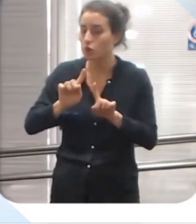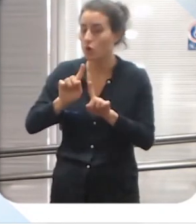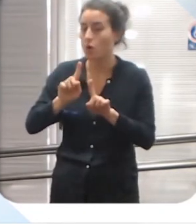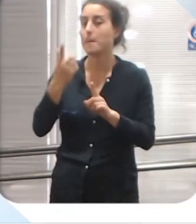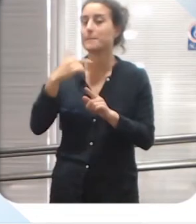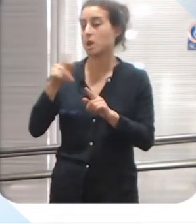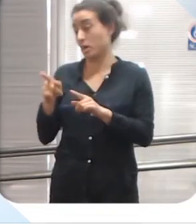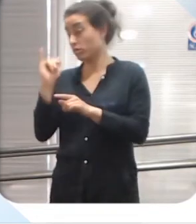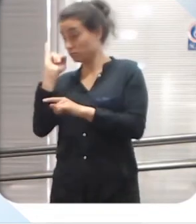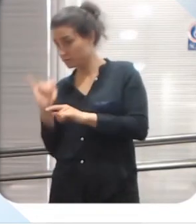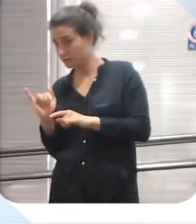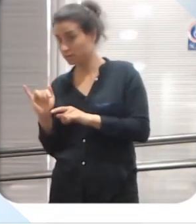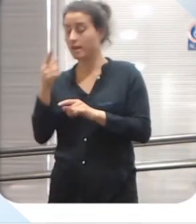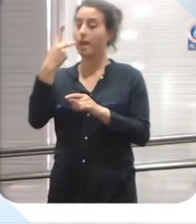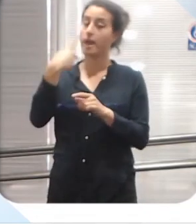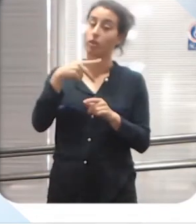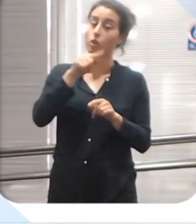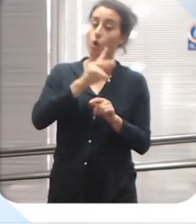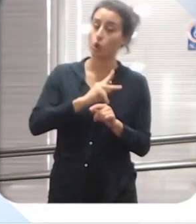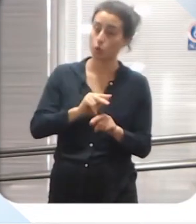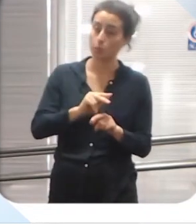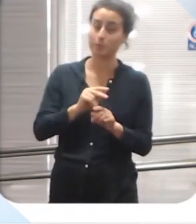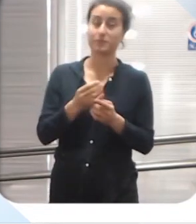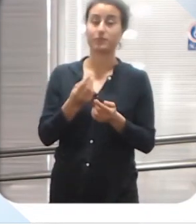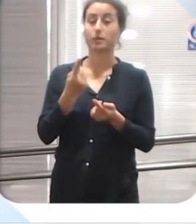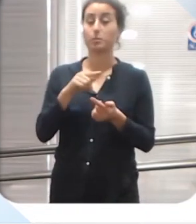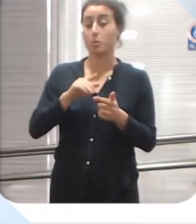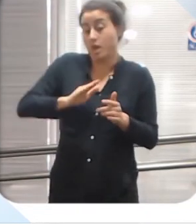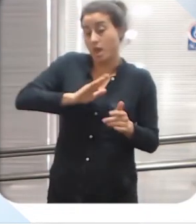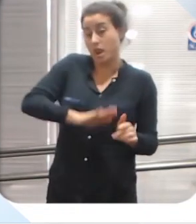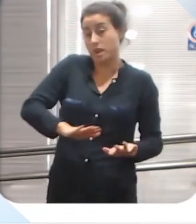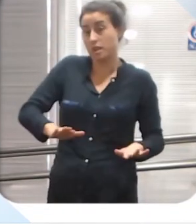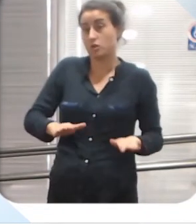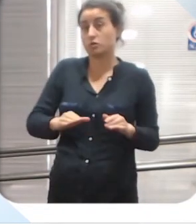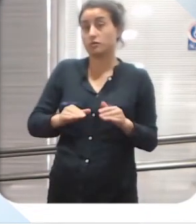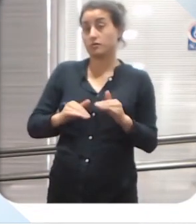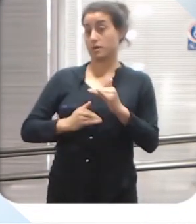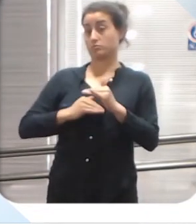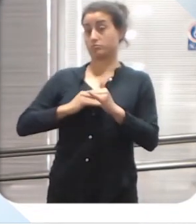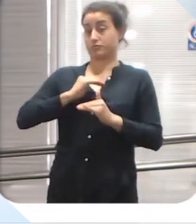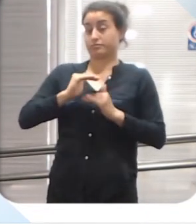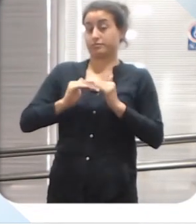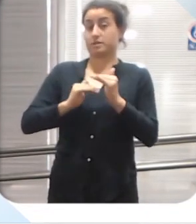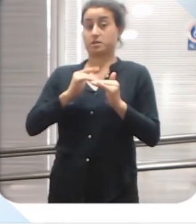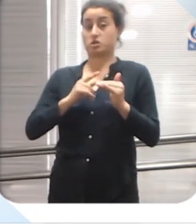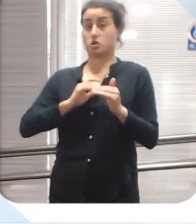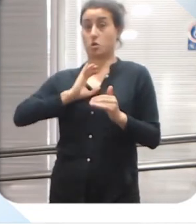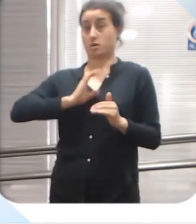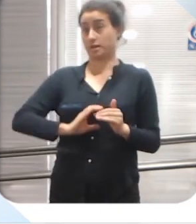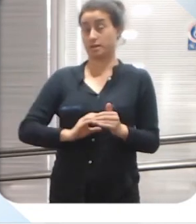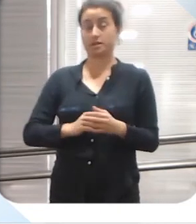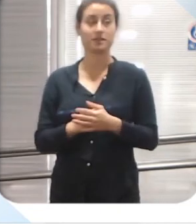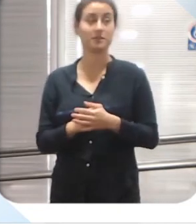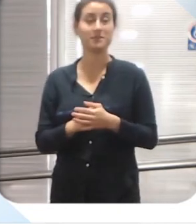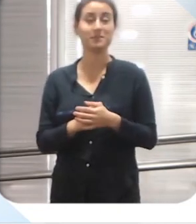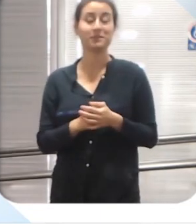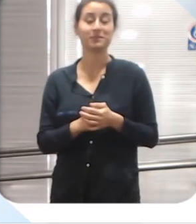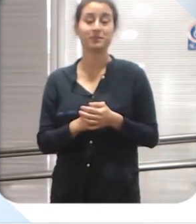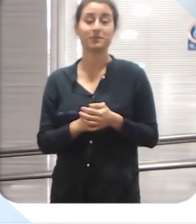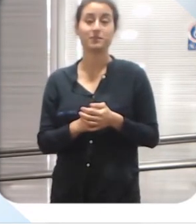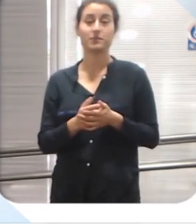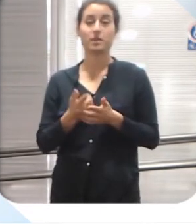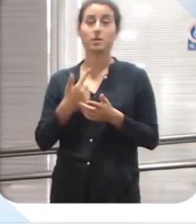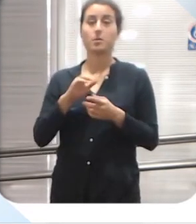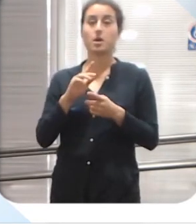otro. Y no esto porque el niño se va a ir formando su personalidad, nada se le va a atrasar mucho, pero no tiene que